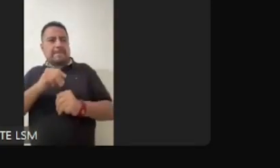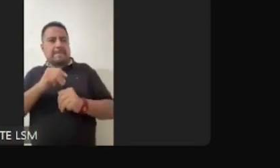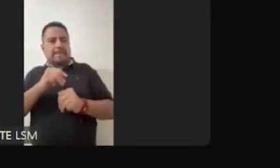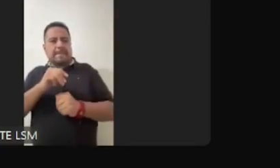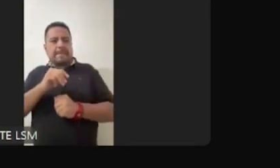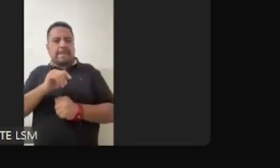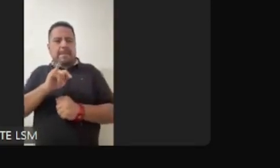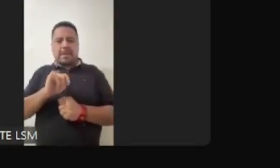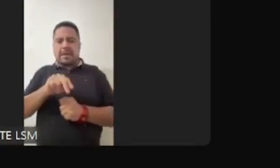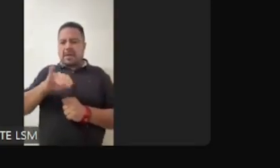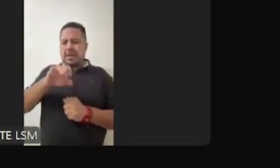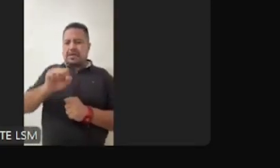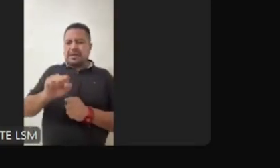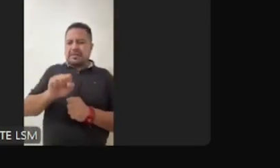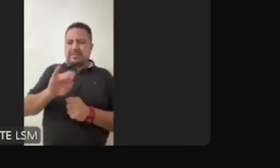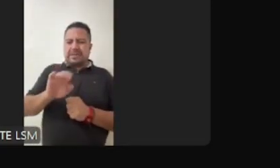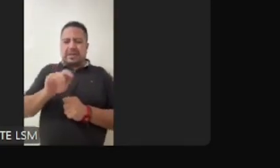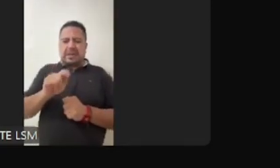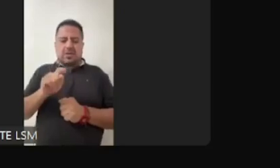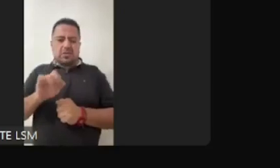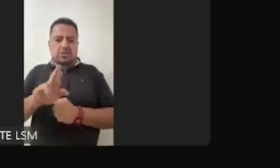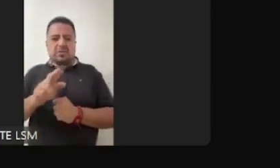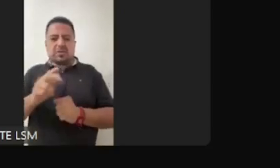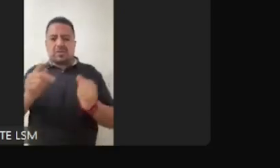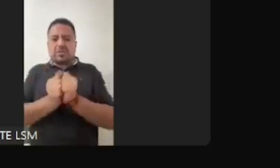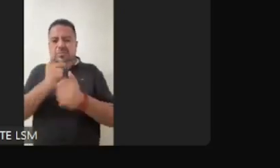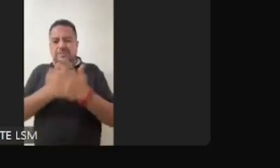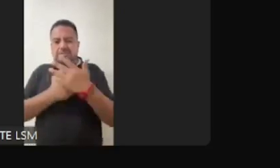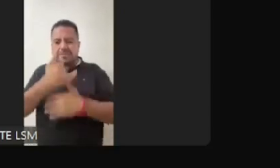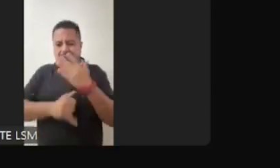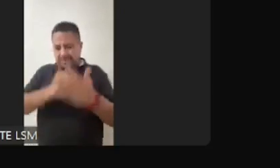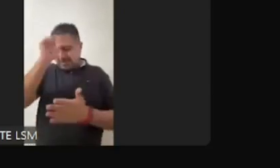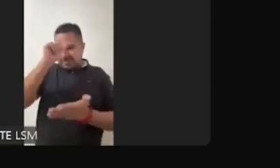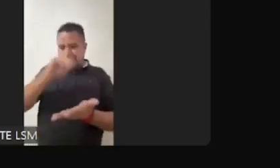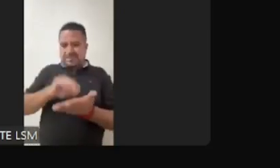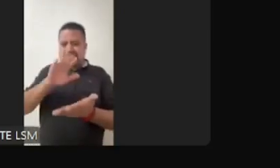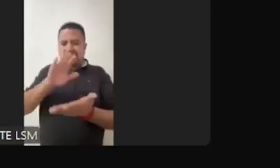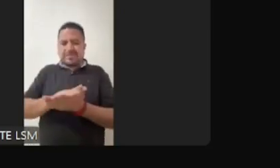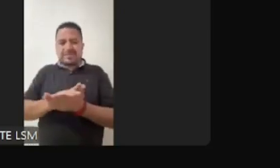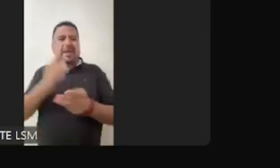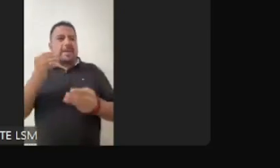Inés betancur Salgado con los proyectos